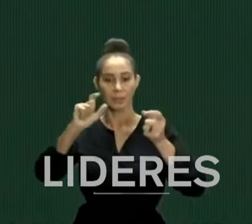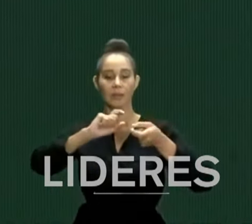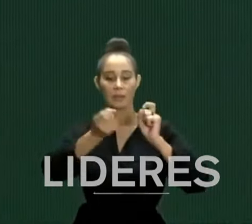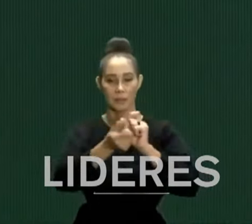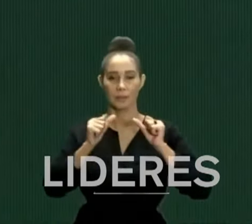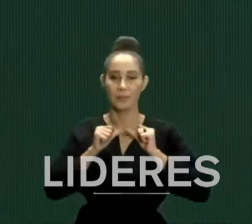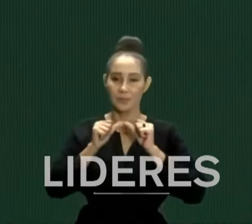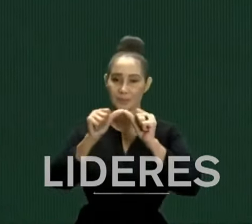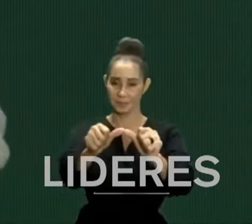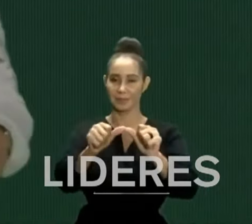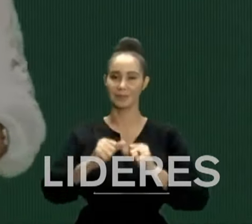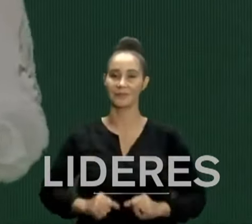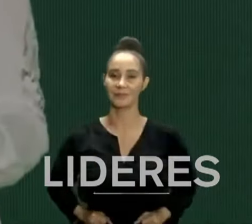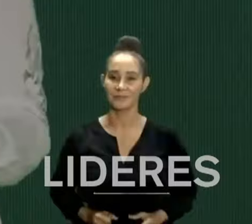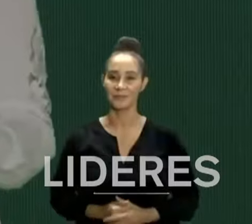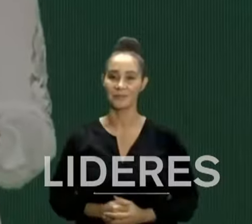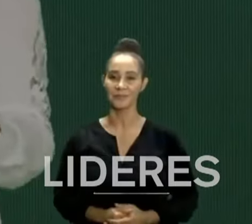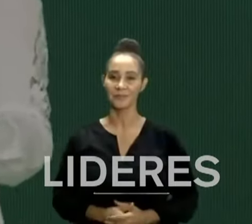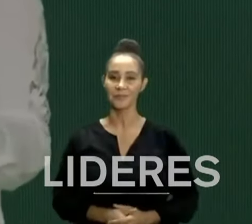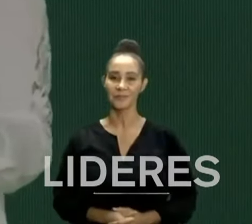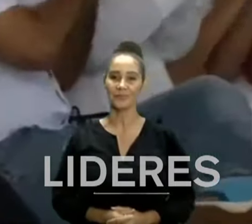sigue.